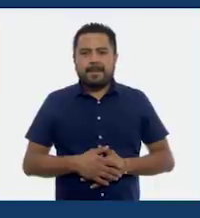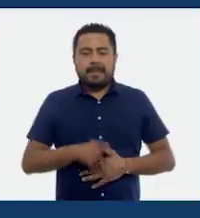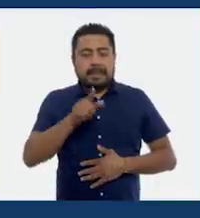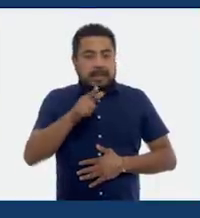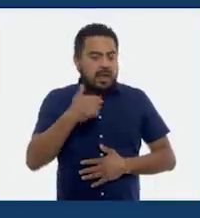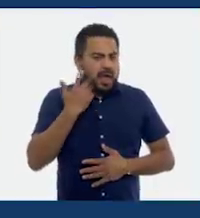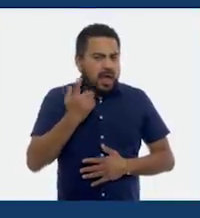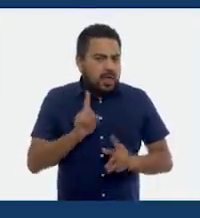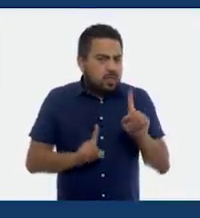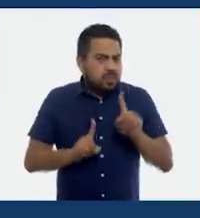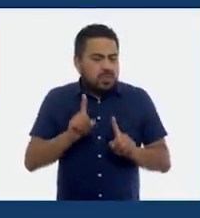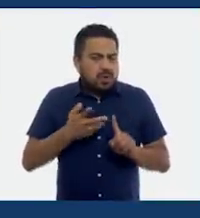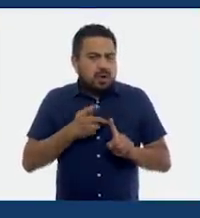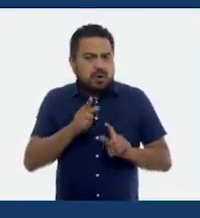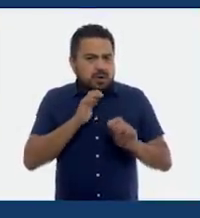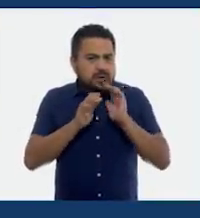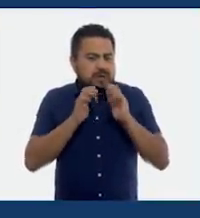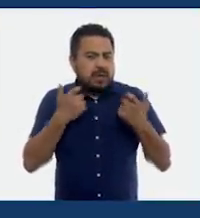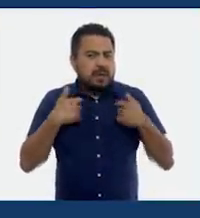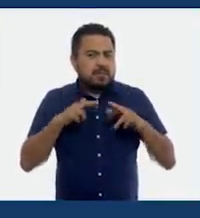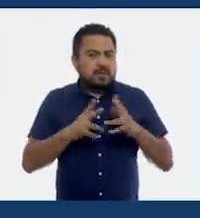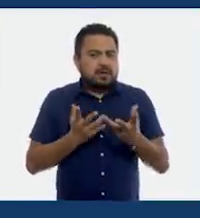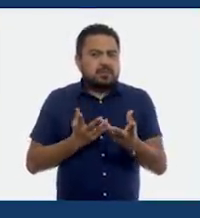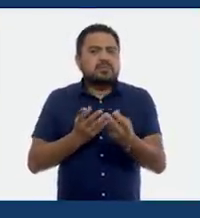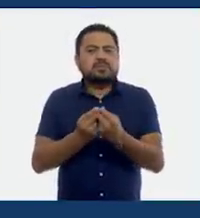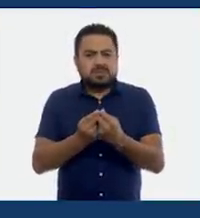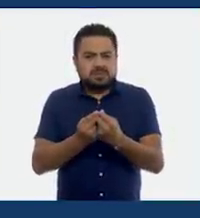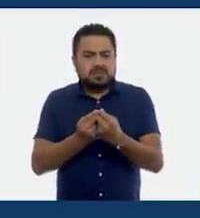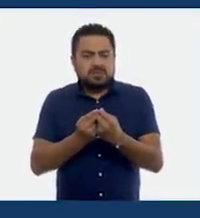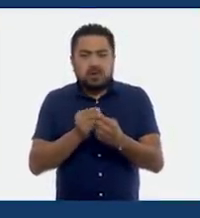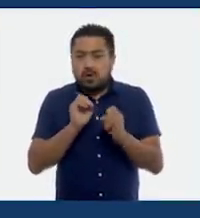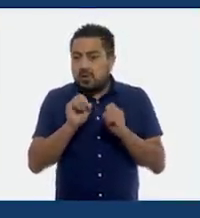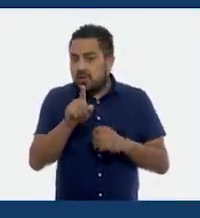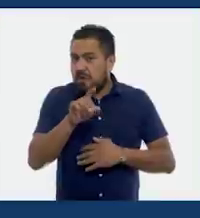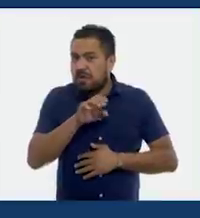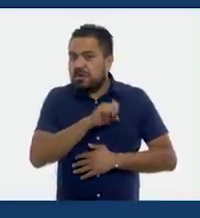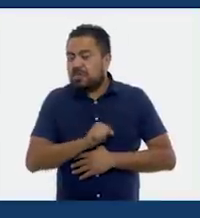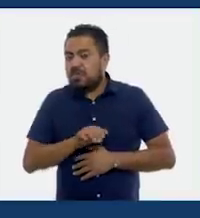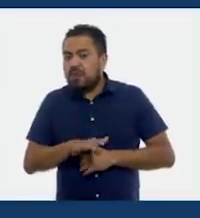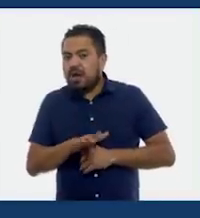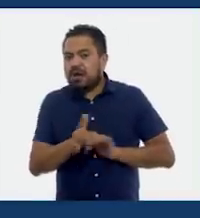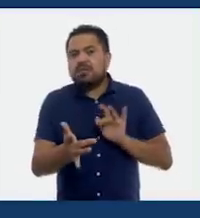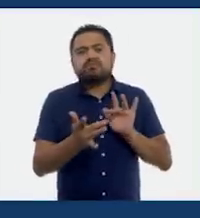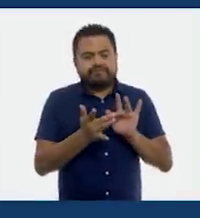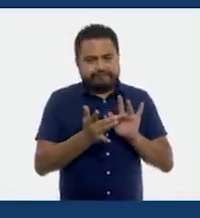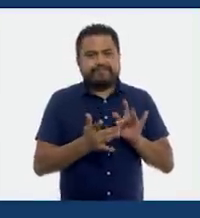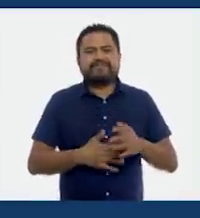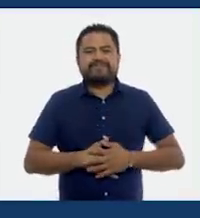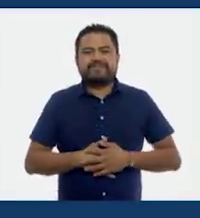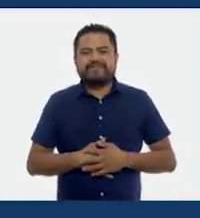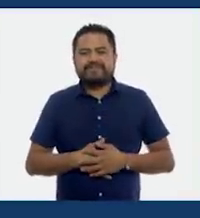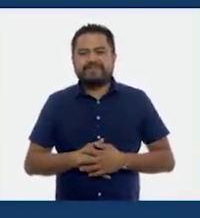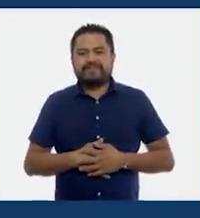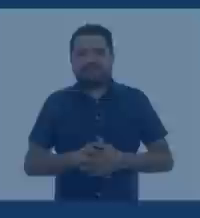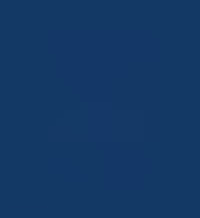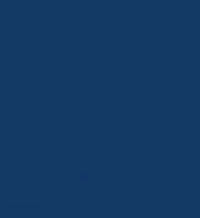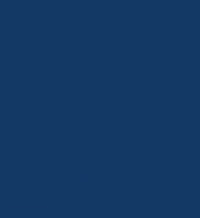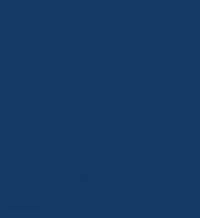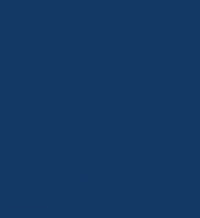Si tienes alguna duda, comunícate con tu maestra o maestro. O si lo prefieres, contáctanos.